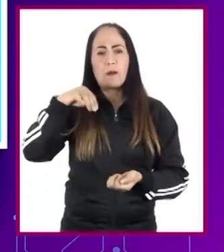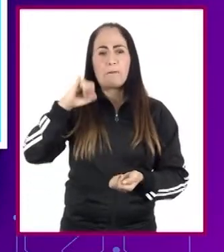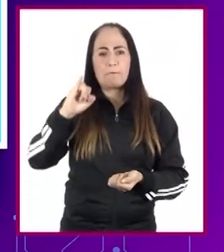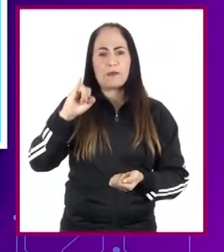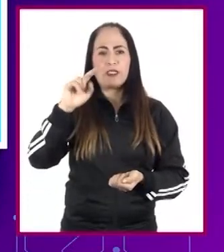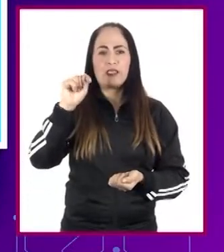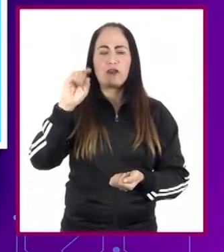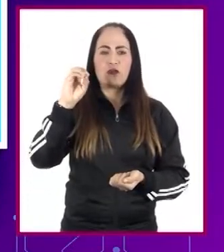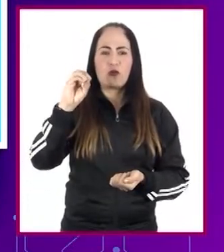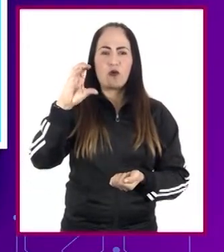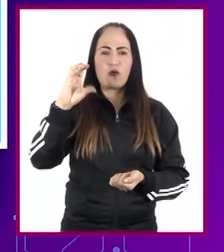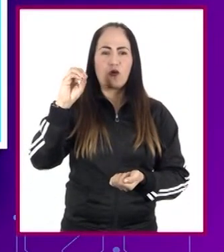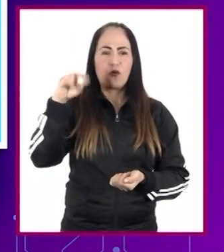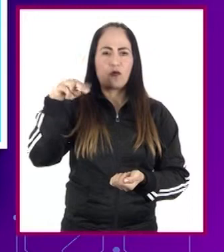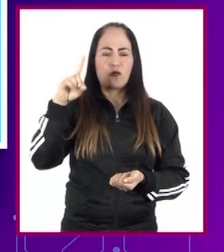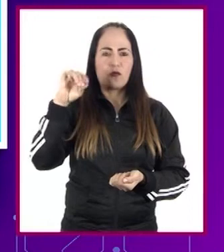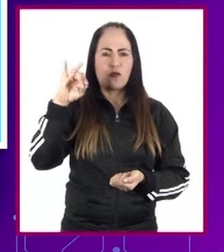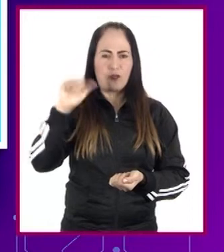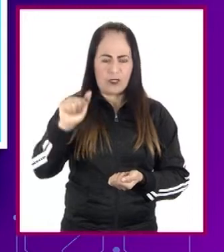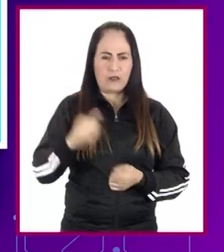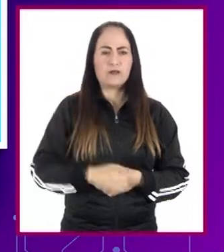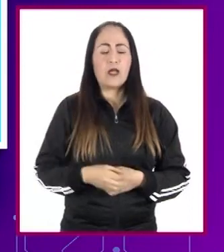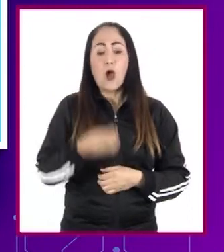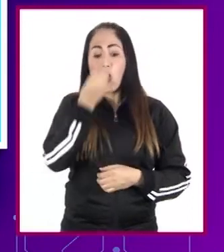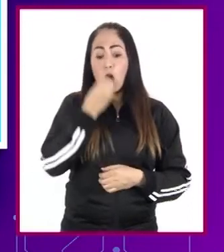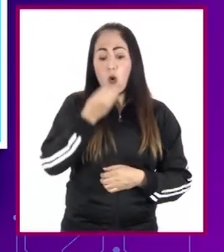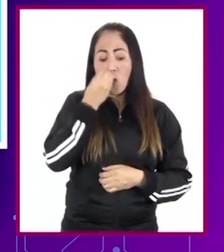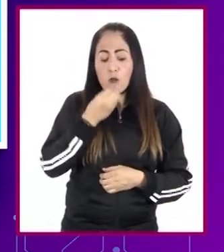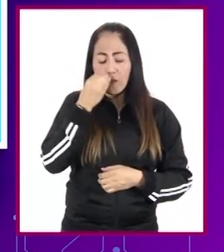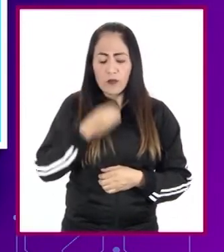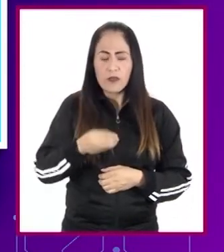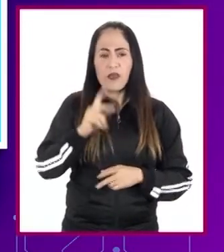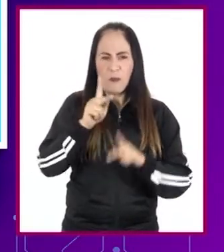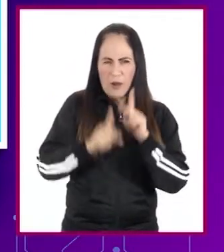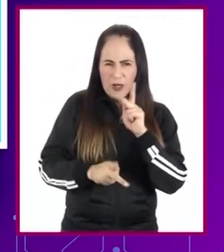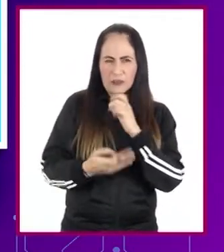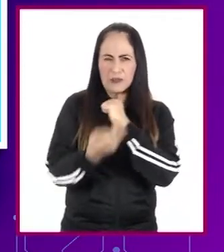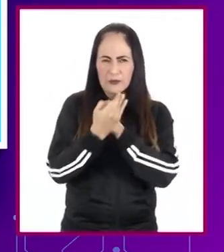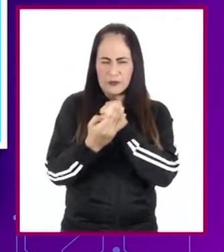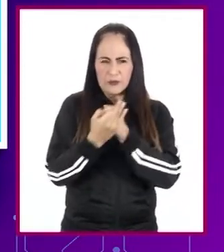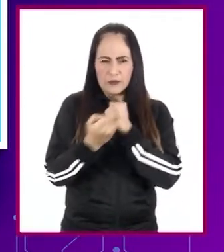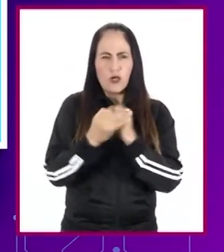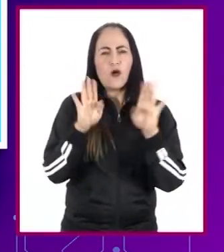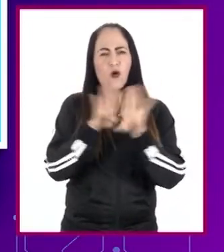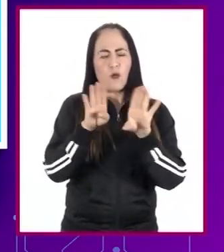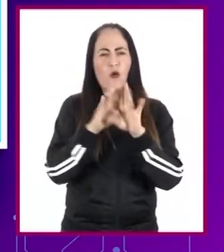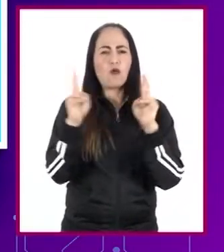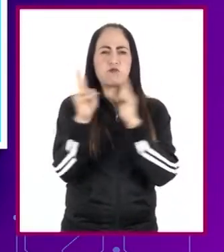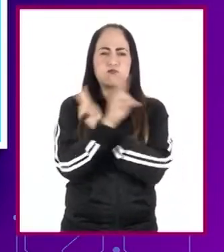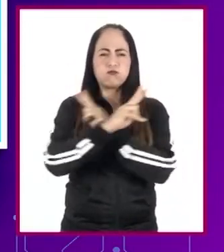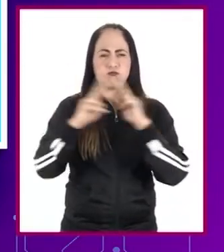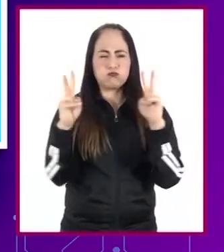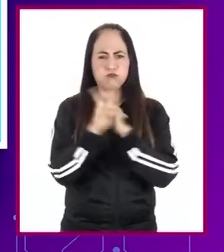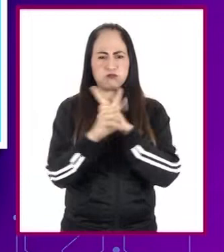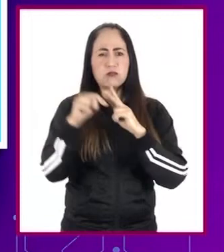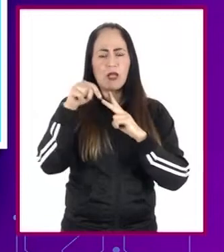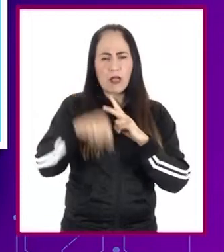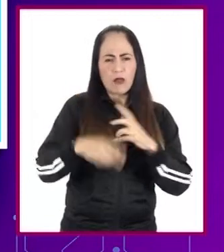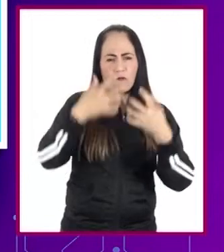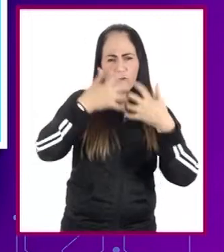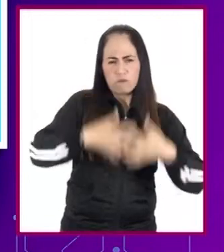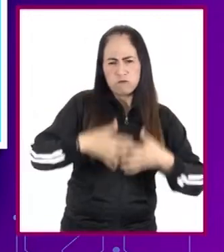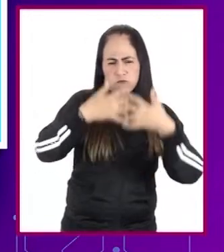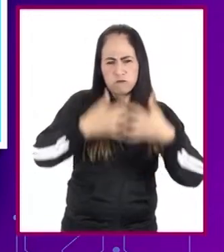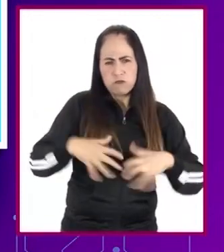mitocondria, que obtiene la energía de los nutrimentos en presencia de oxígeno, mediante el metabolismo de varias sustancias a través de